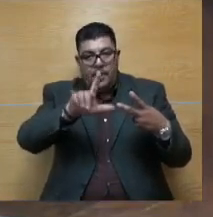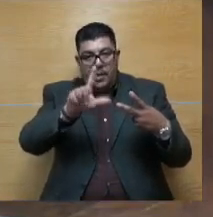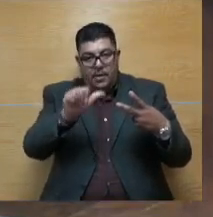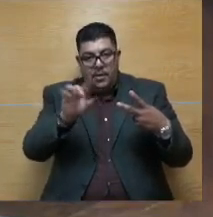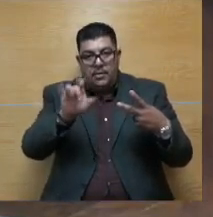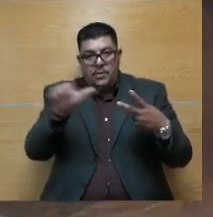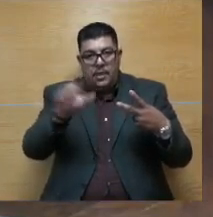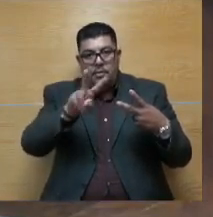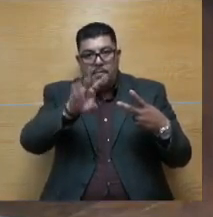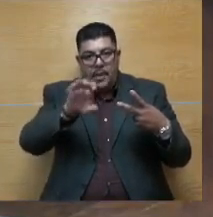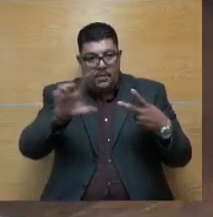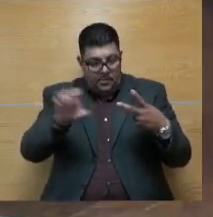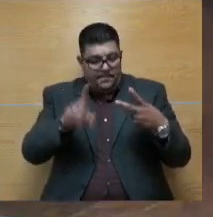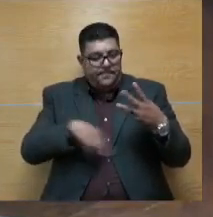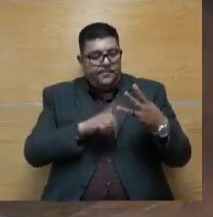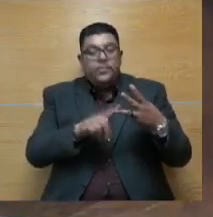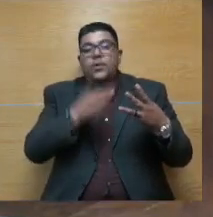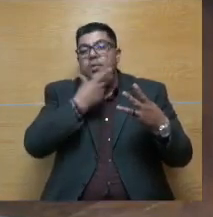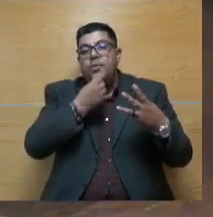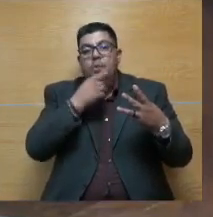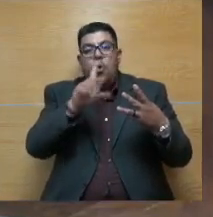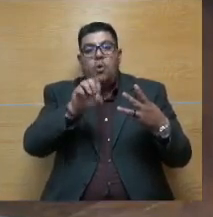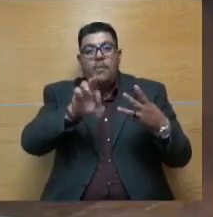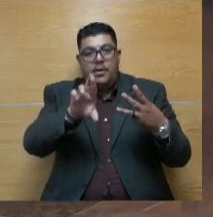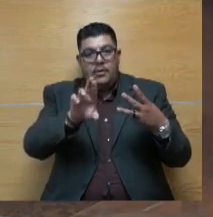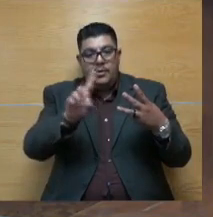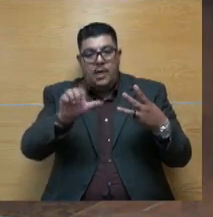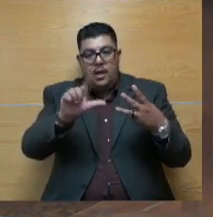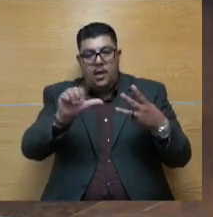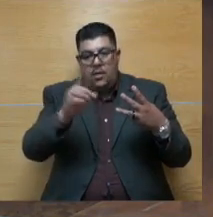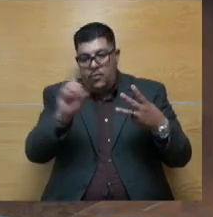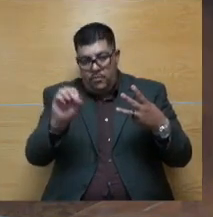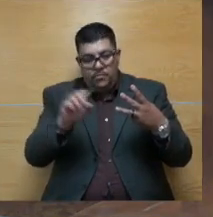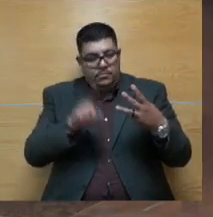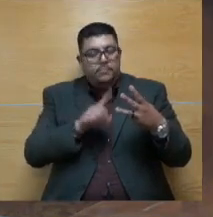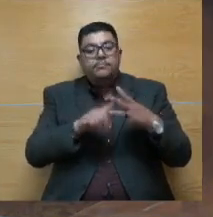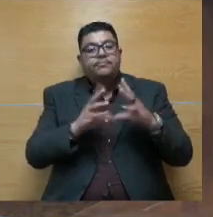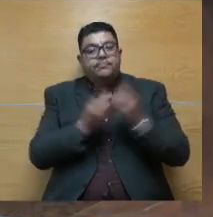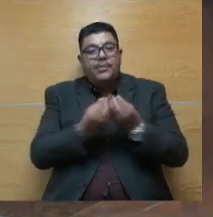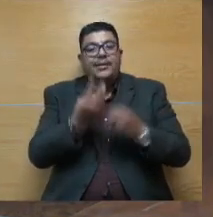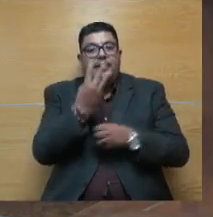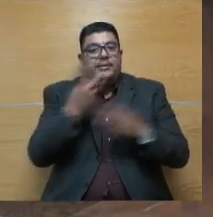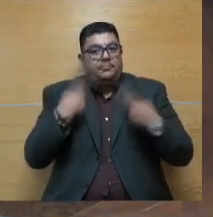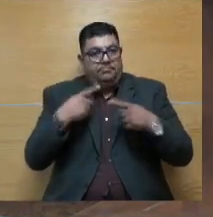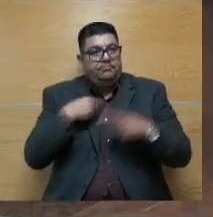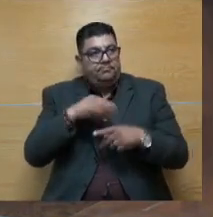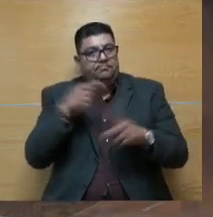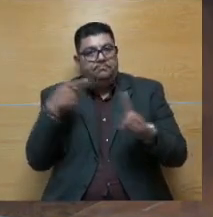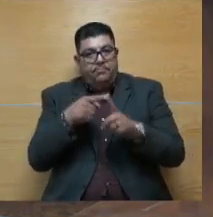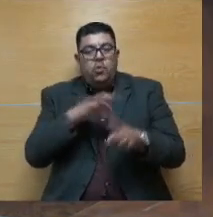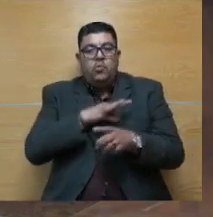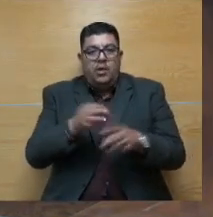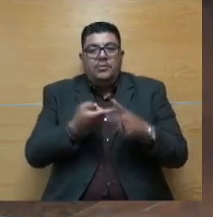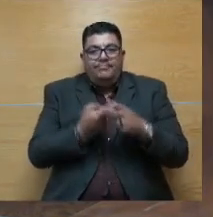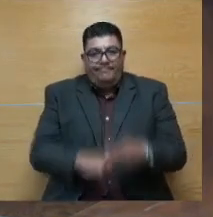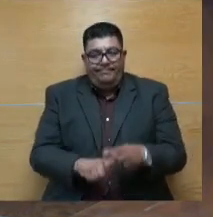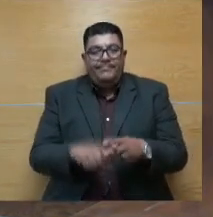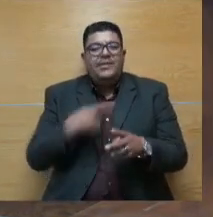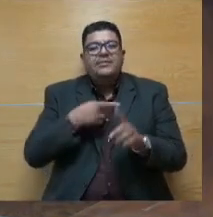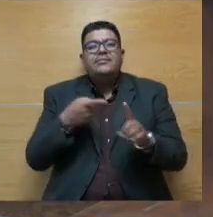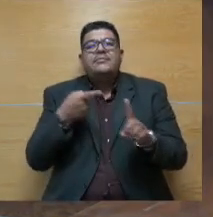cuenta en funciones de magistrado Omar Delgado Chávez que con su presencia Integra en elum requerido para sesionar válidamente conforme al artículo